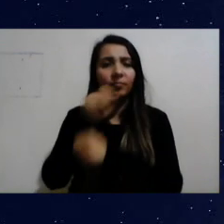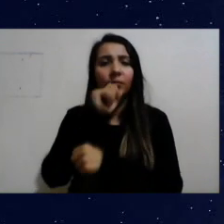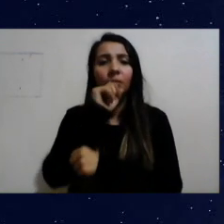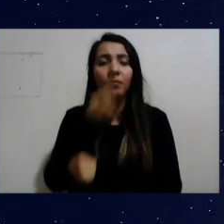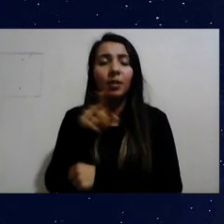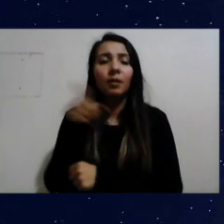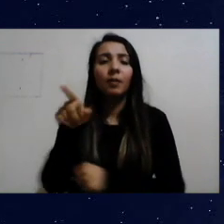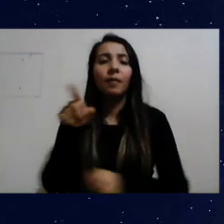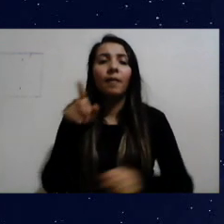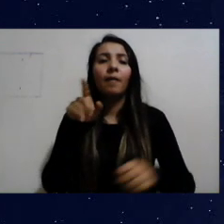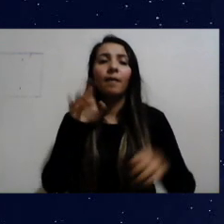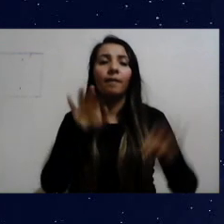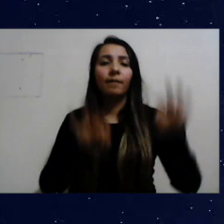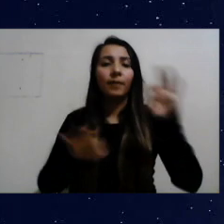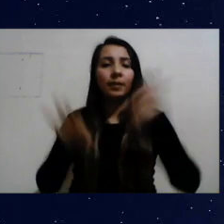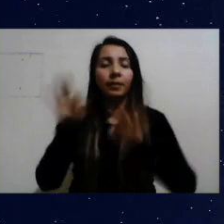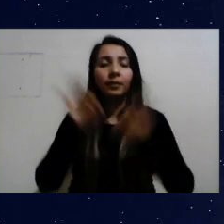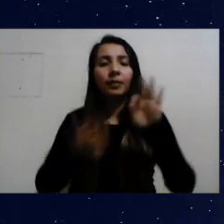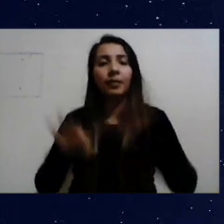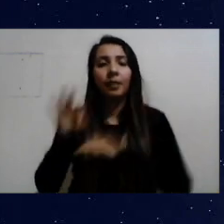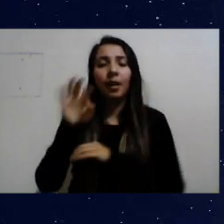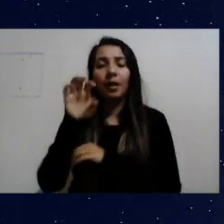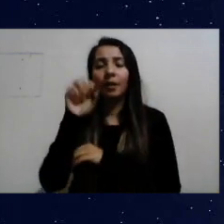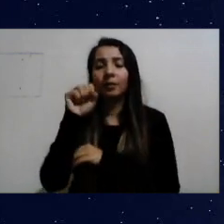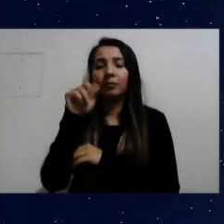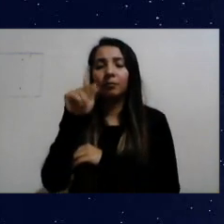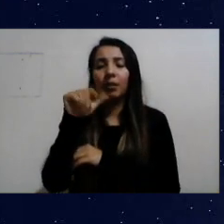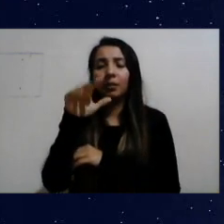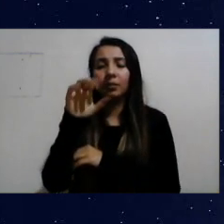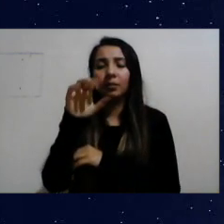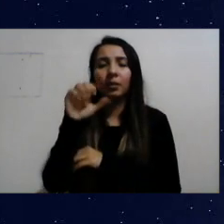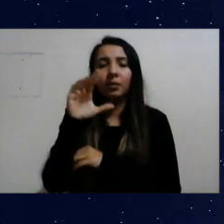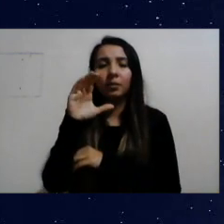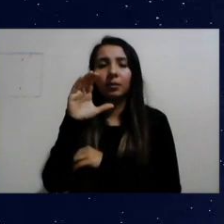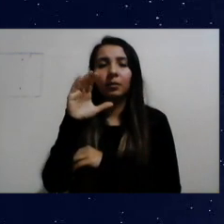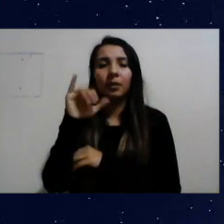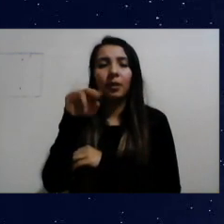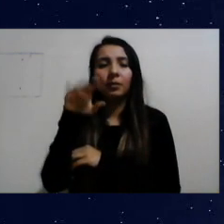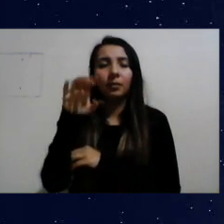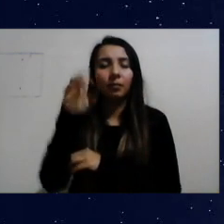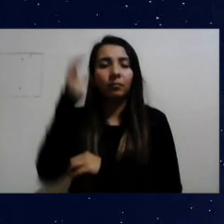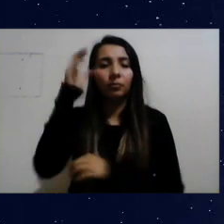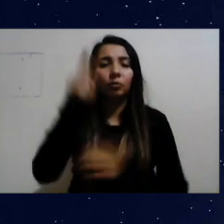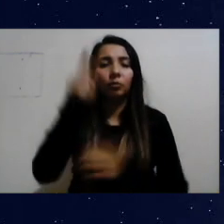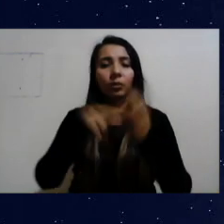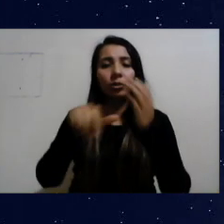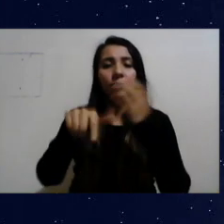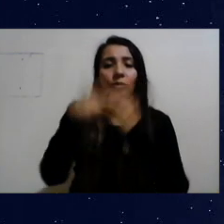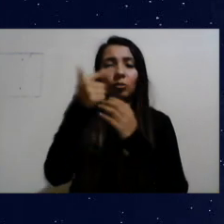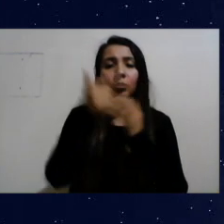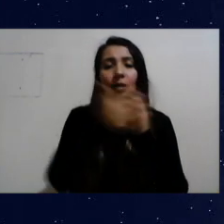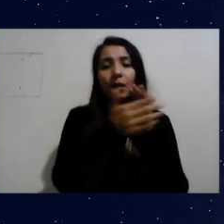revista Astrophysics and Space Science del 2011 al 2014.